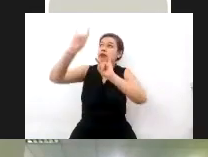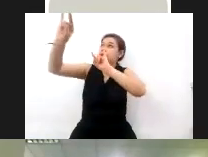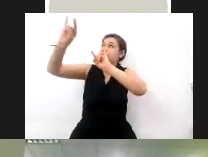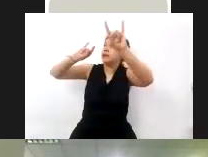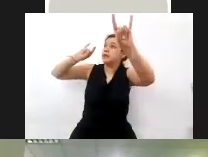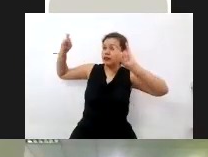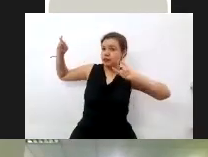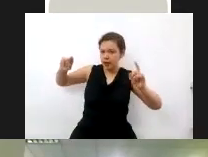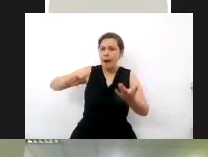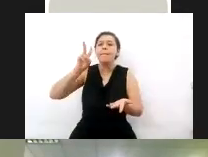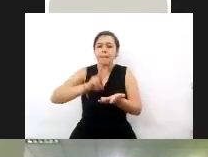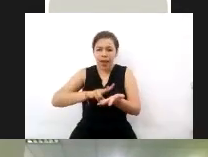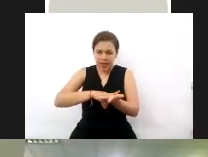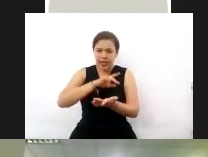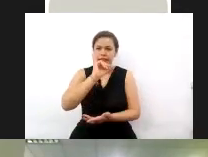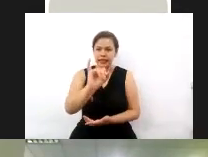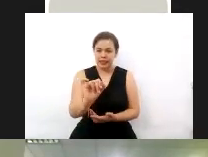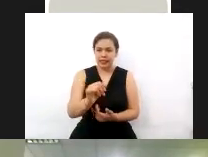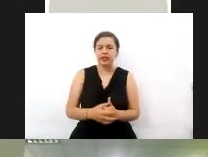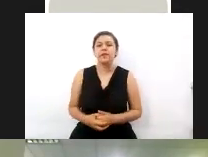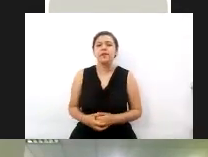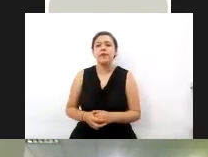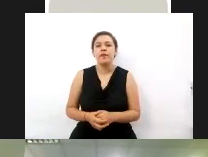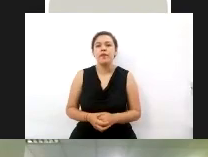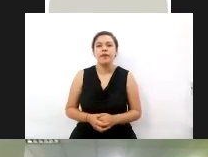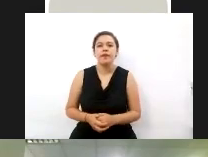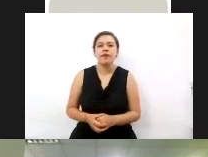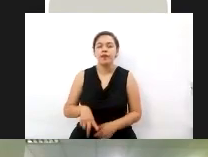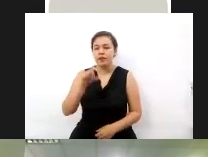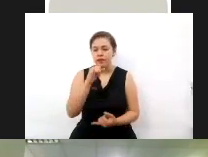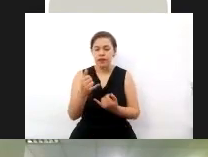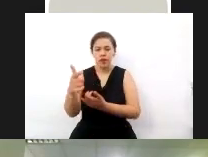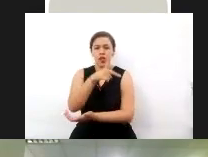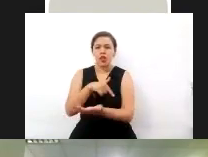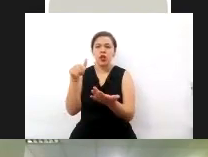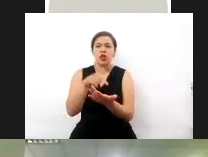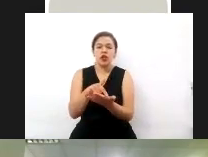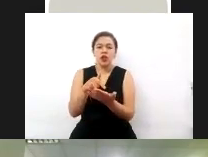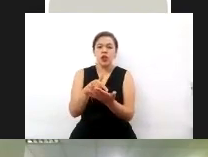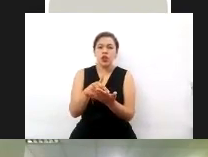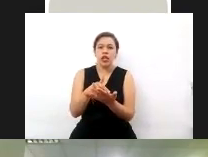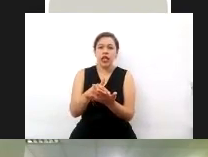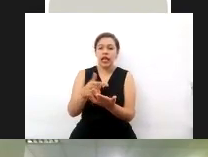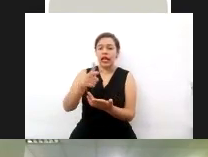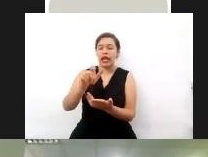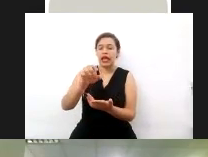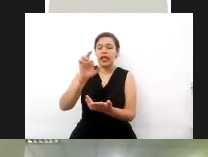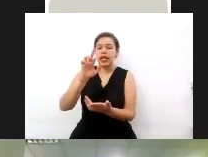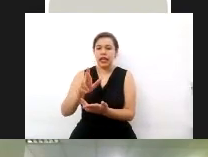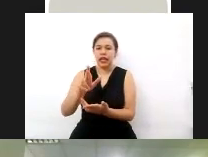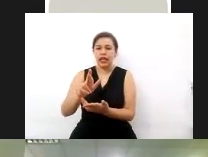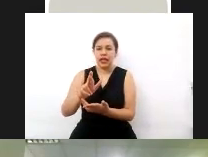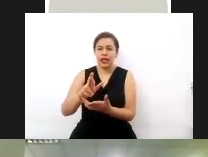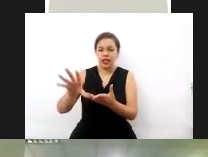válido. Hay que indicar también los puntos donde van a colocar gel antibacterial o productos de desinfección